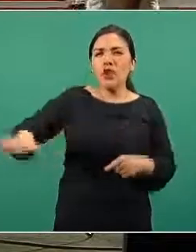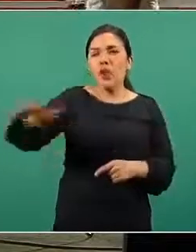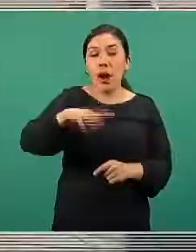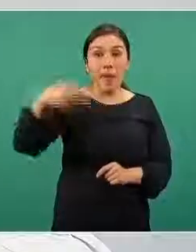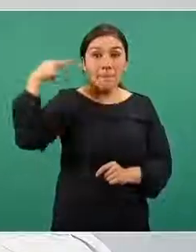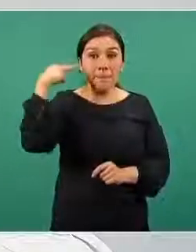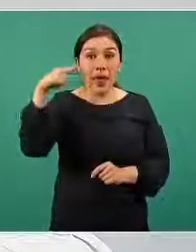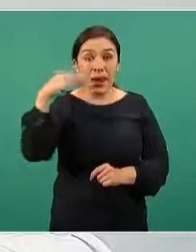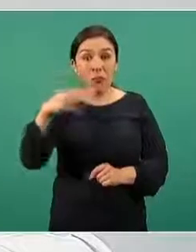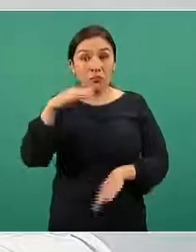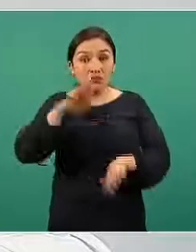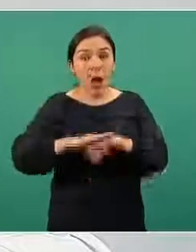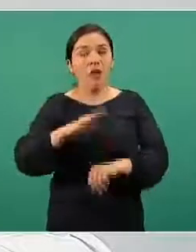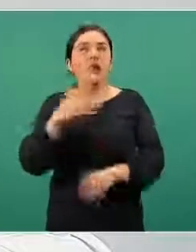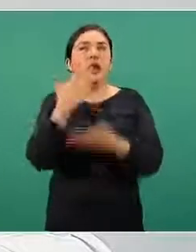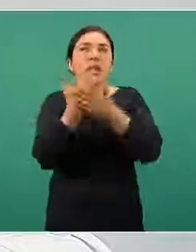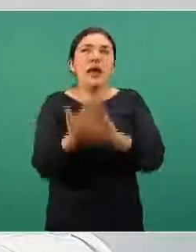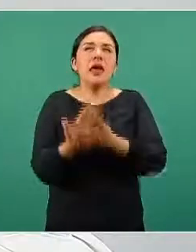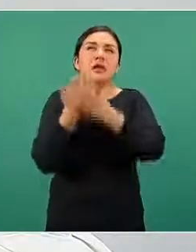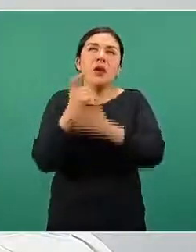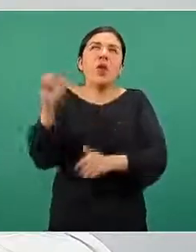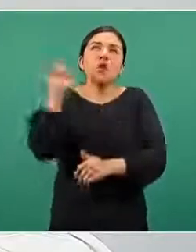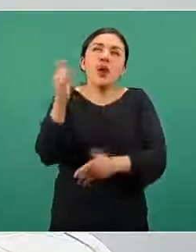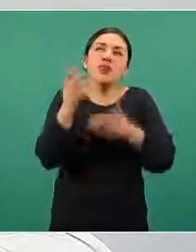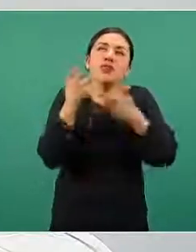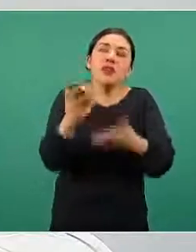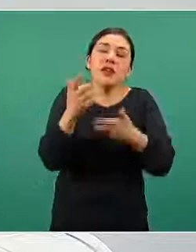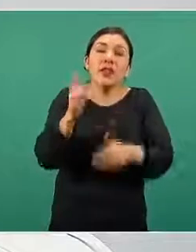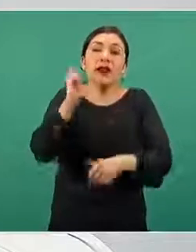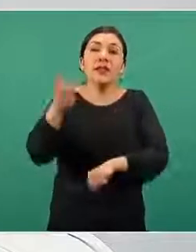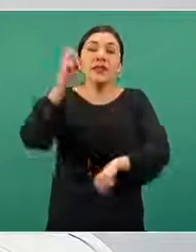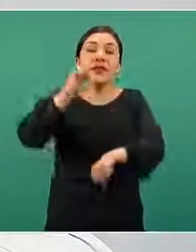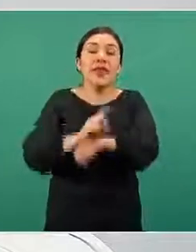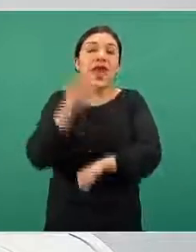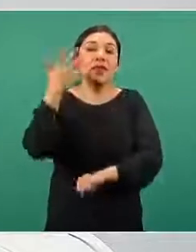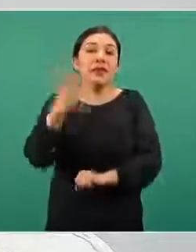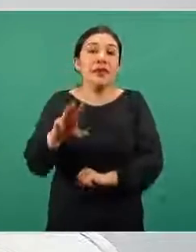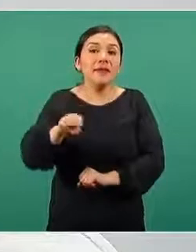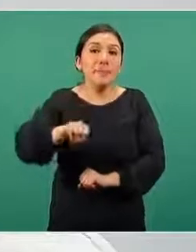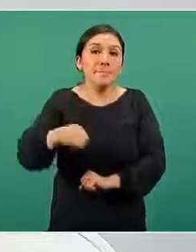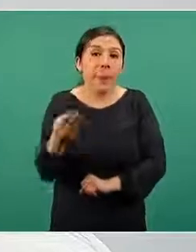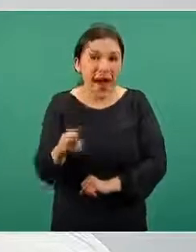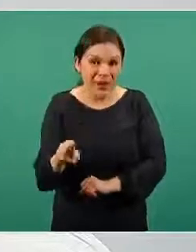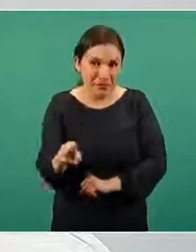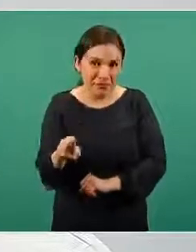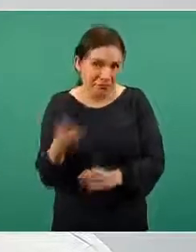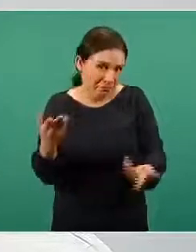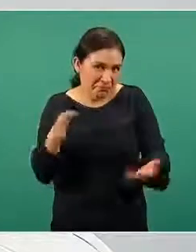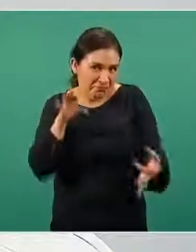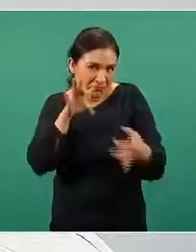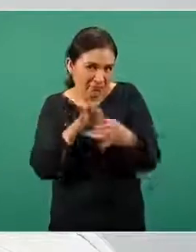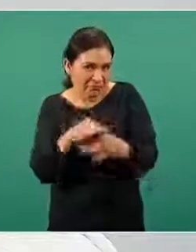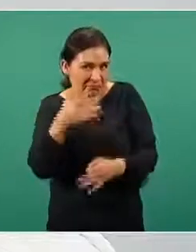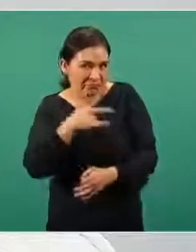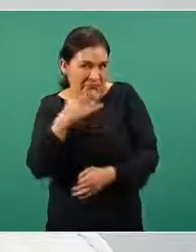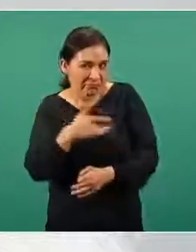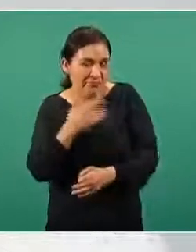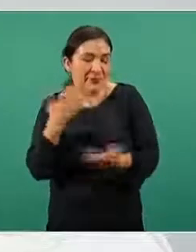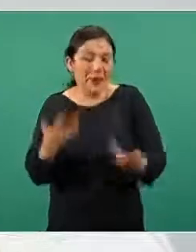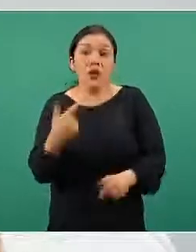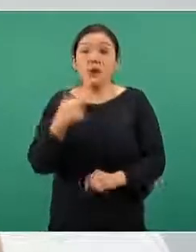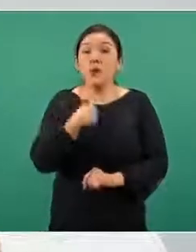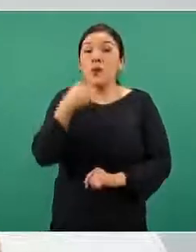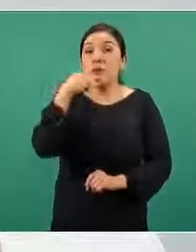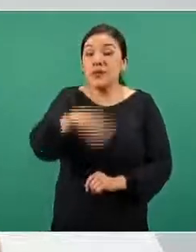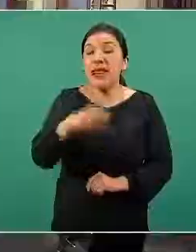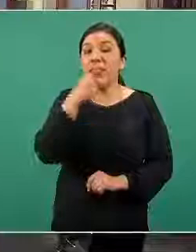veracruzanos más esperamos con muchas ansias, es el 10 de mayo. Yo creo que estamos de acuerdo. Y el mensaje